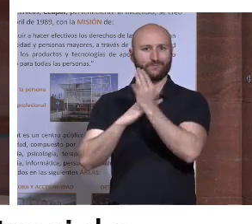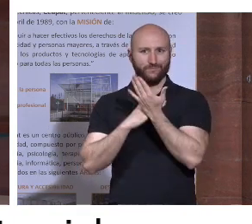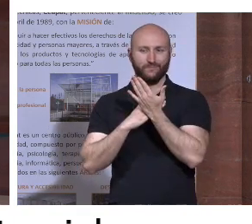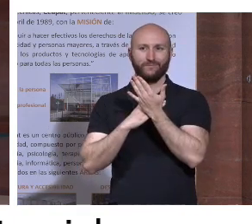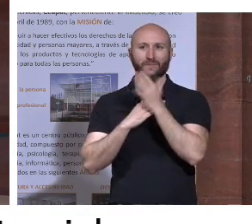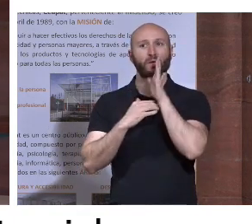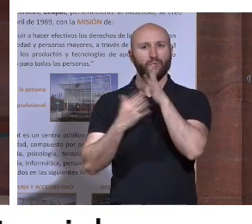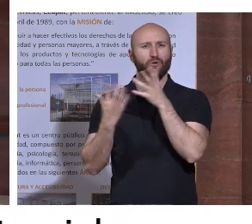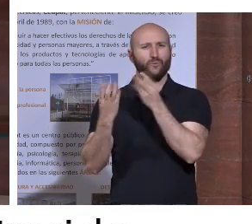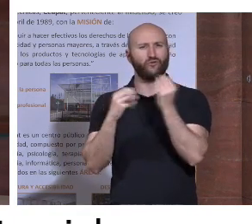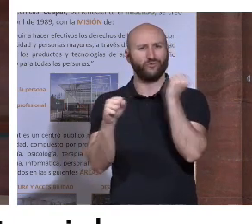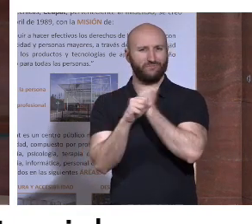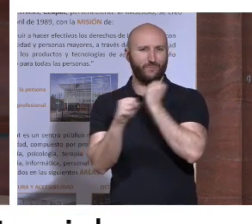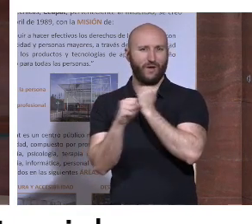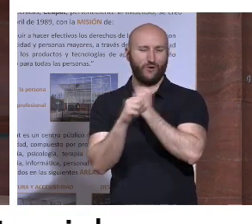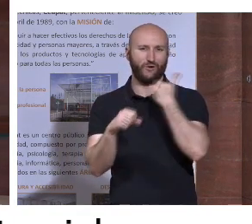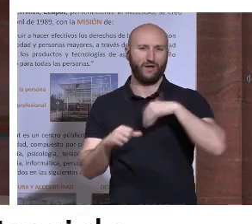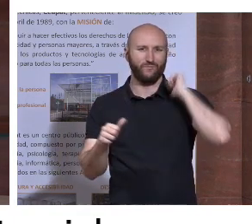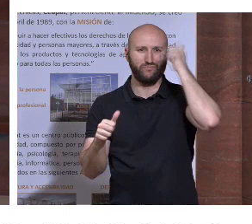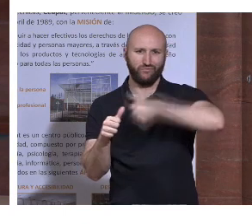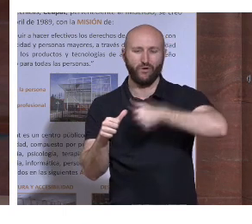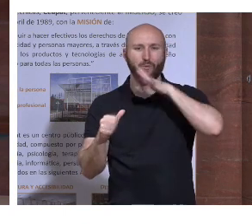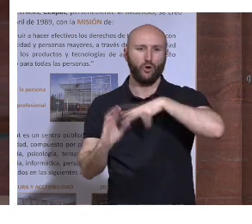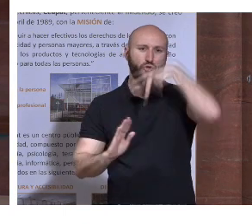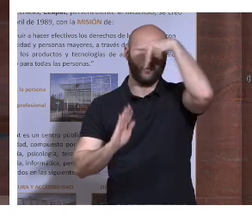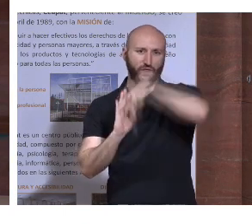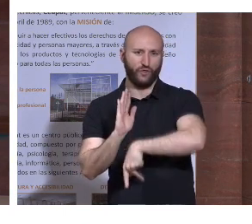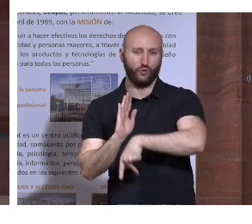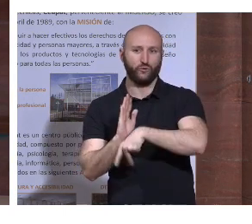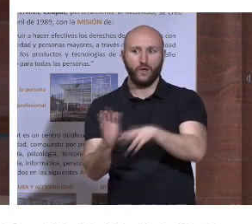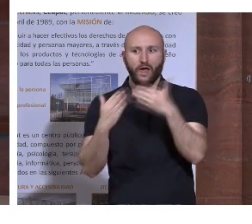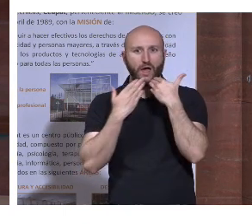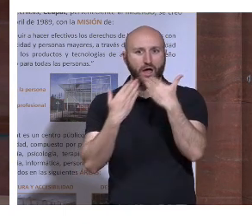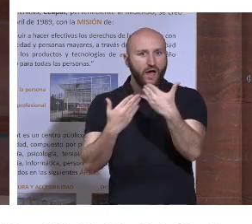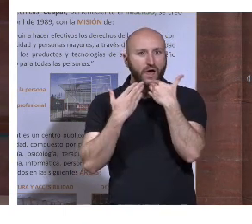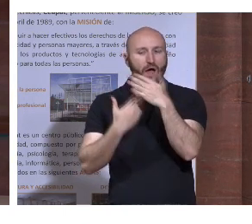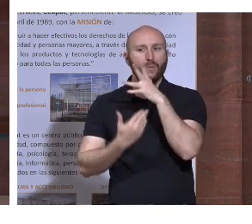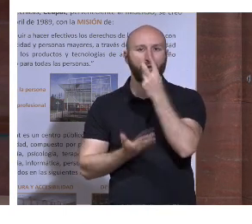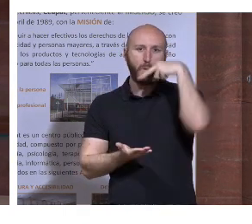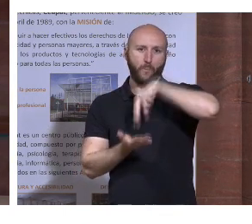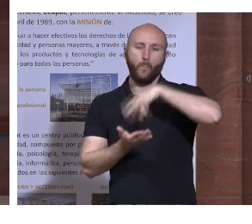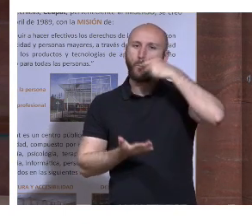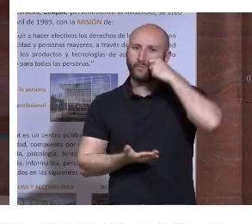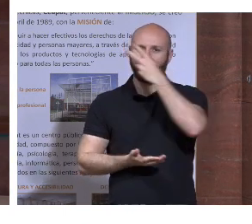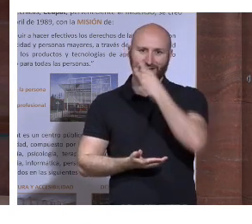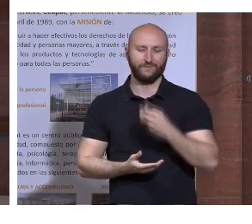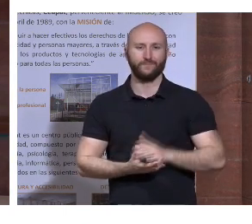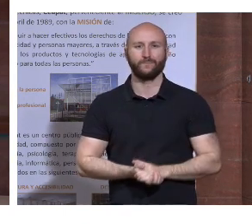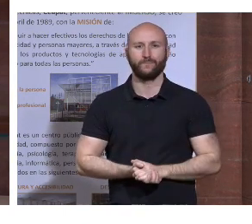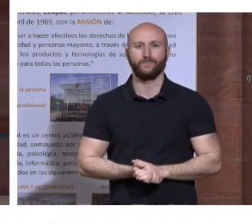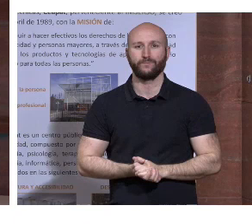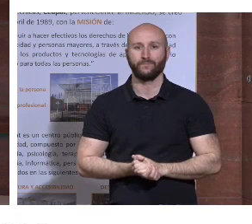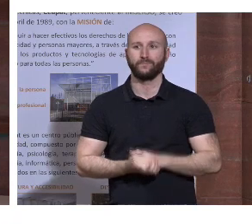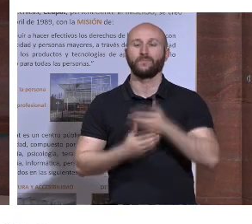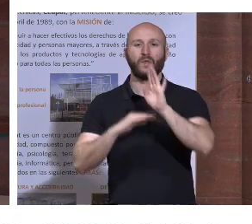por los muchísimos trabajos que hemos hecho de normalización, agradezco muchísimo su presencia hoy aquí, a los